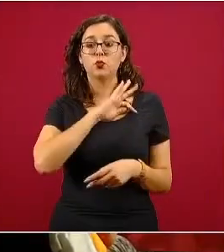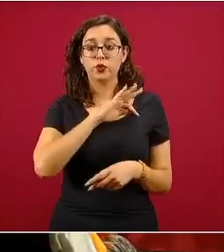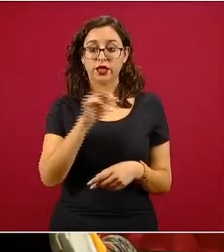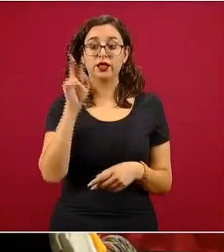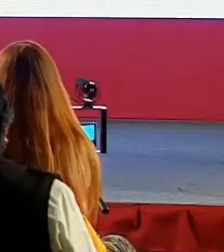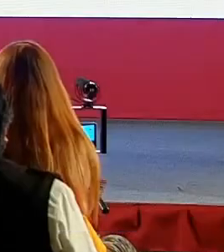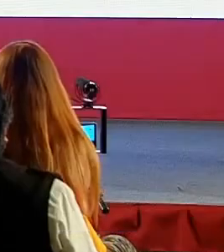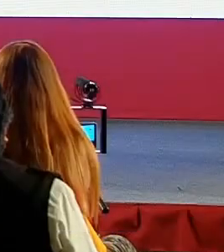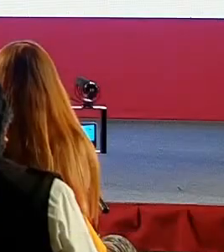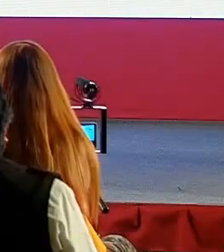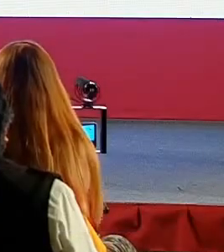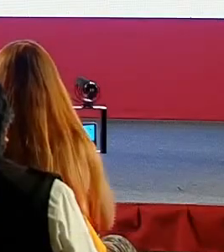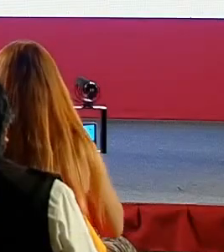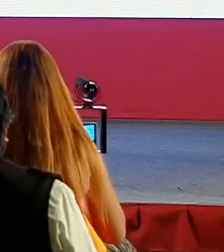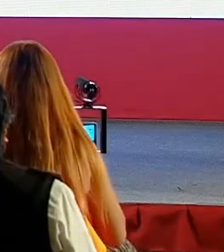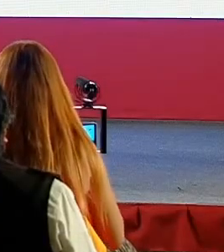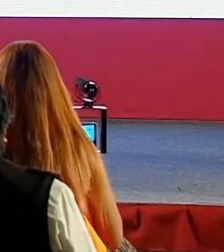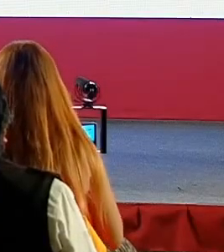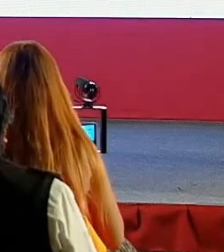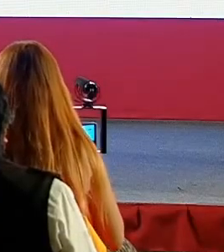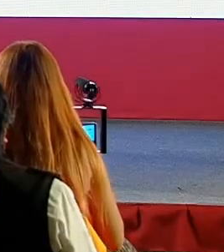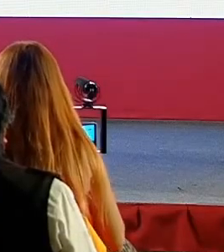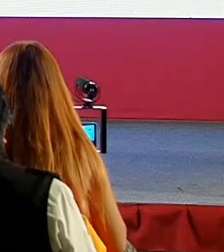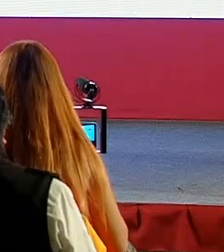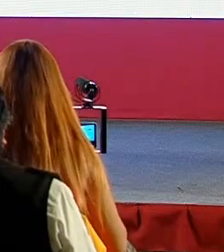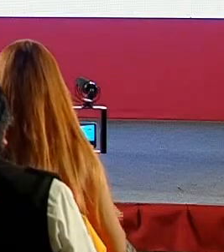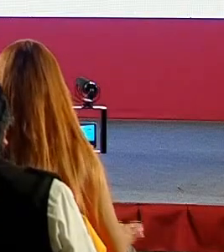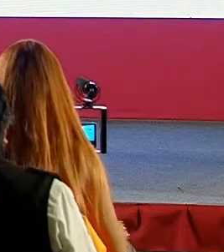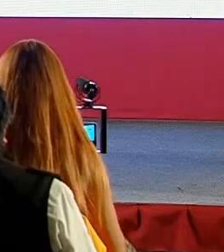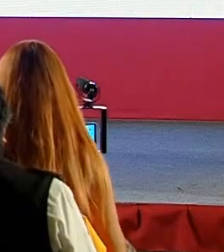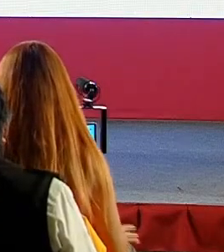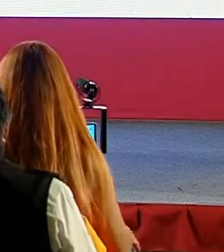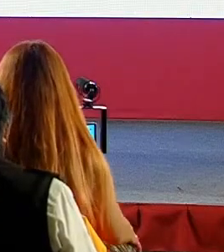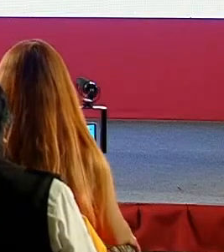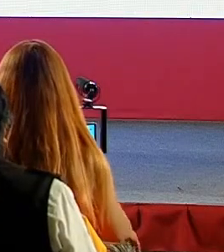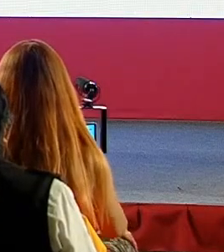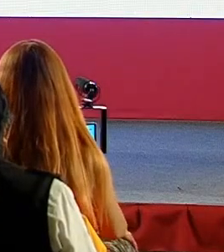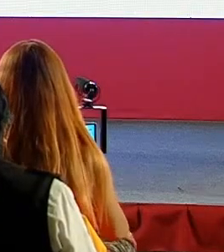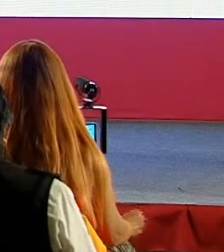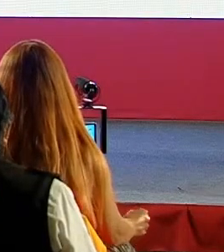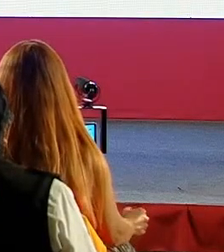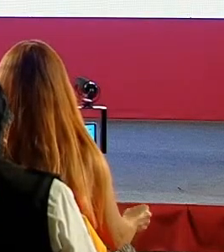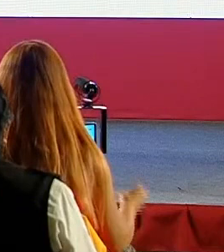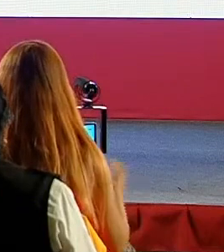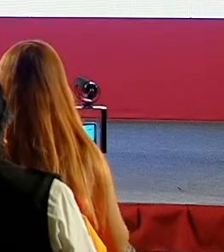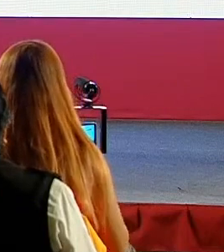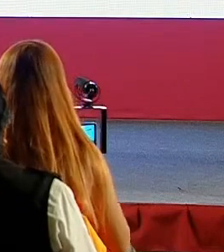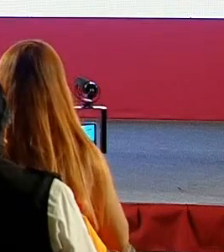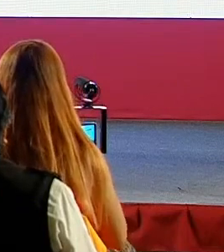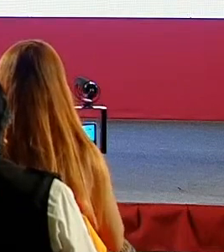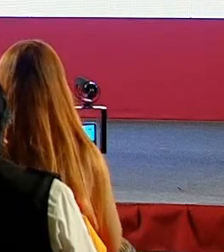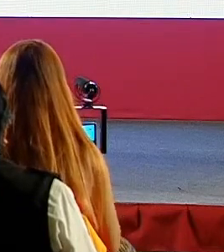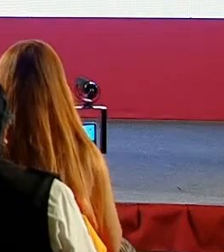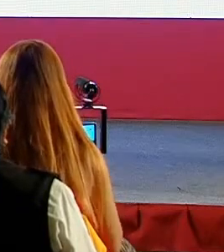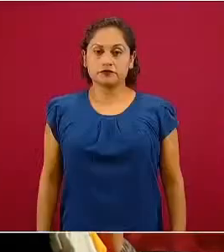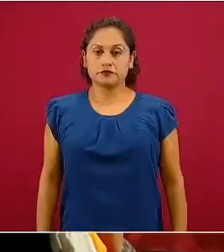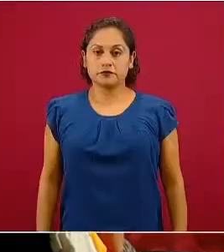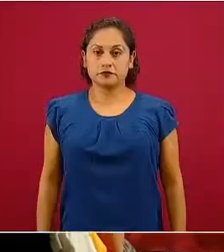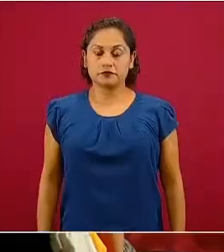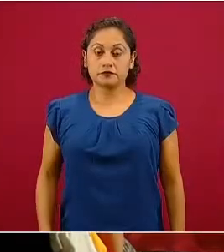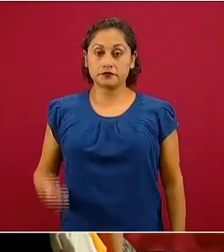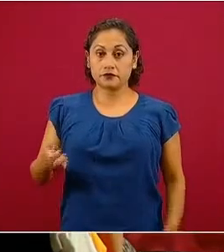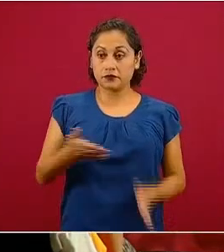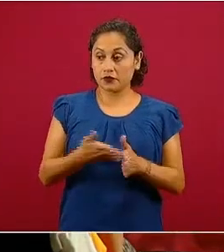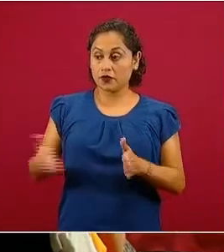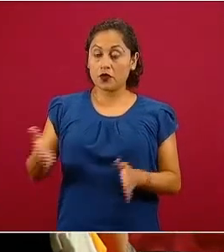ver que lo que sucedió entre mayo y junio ya es un descenso importante para julio y para agosto, aunque